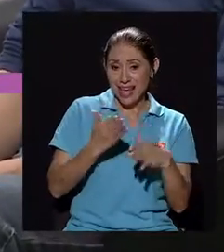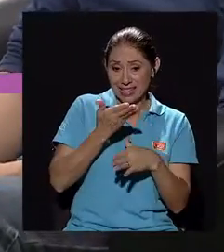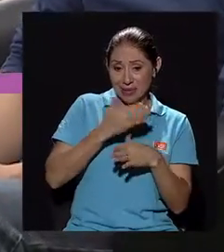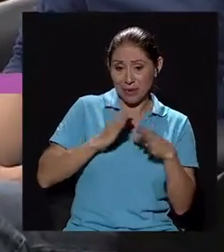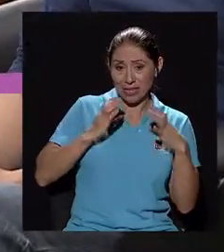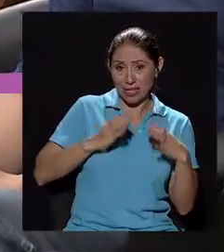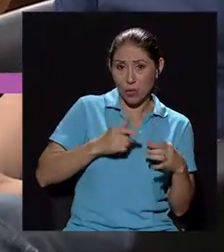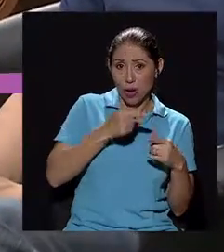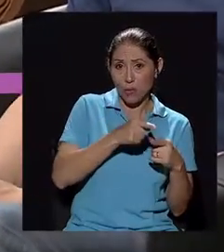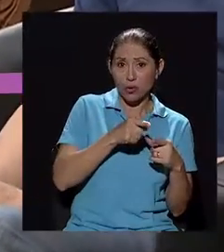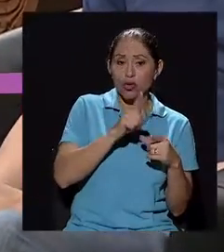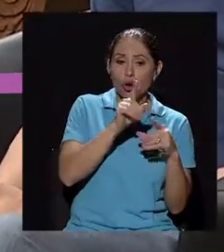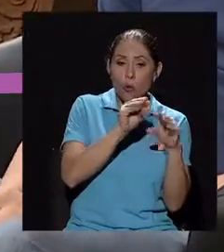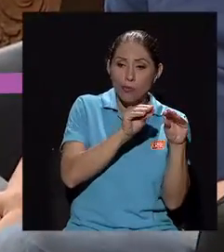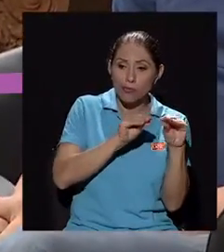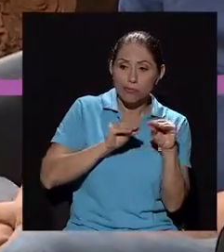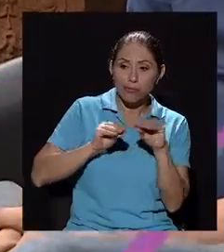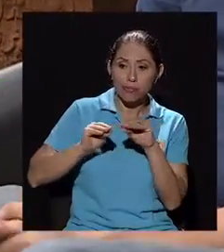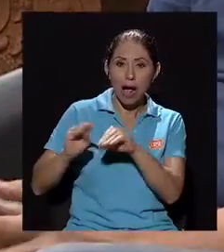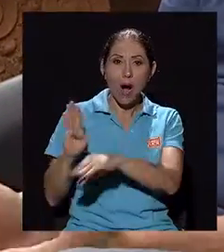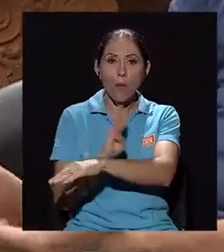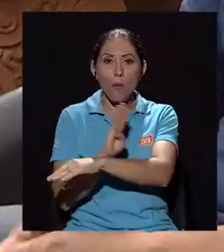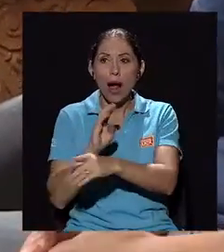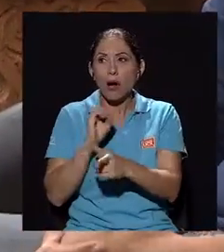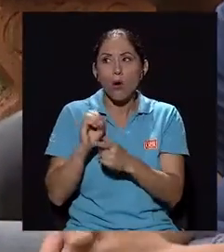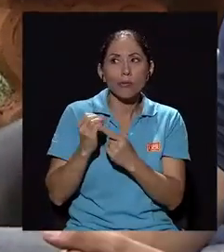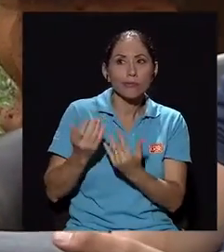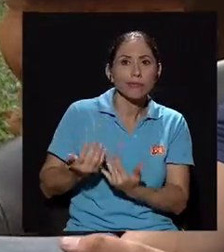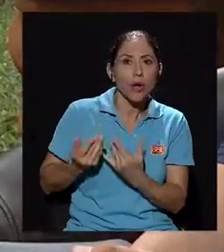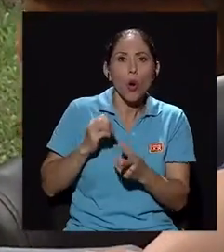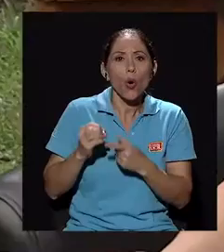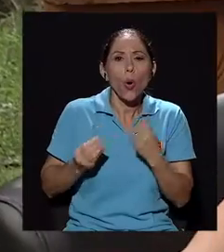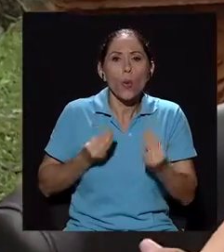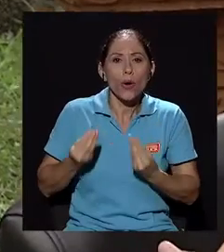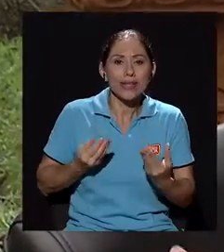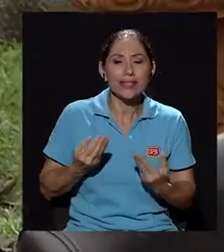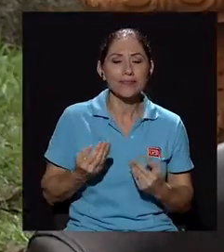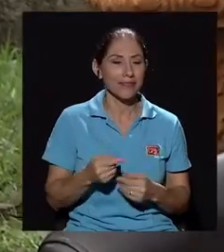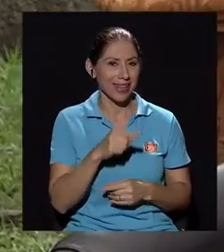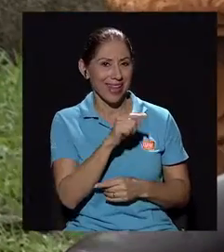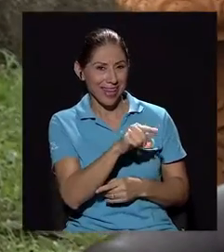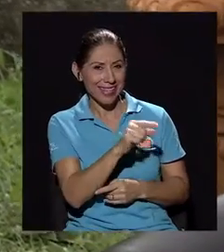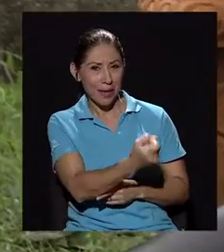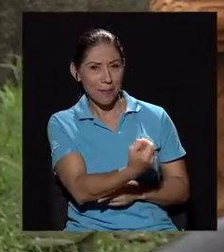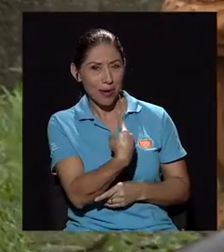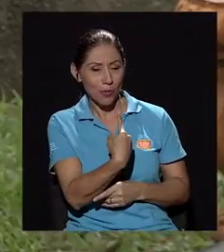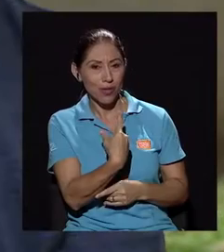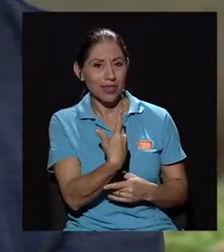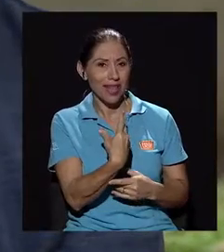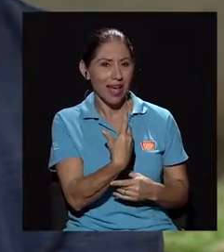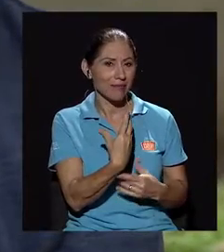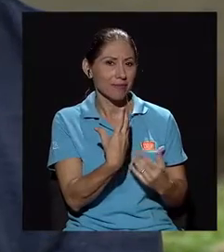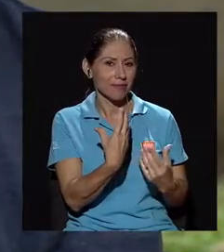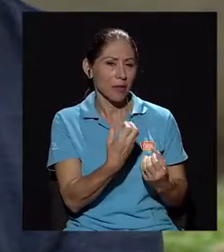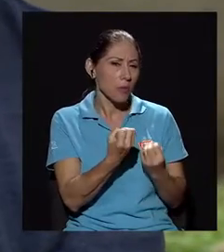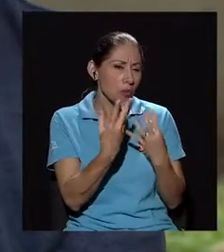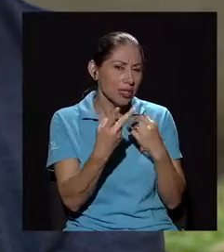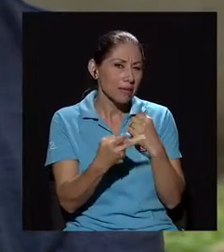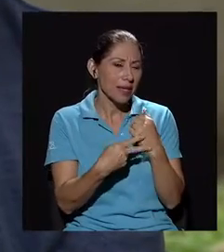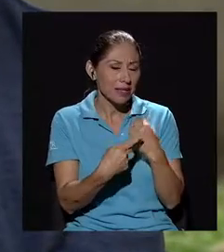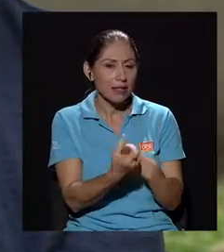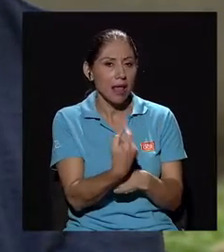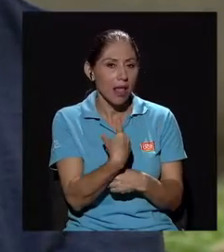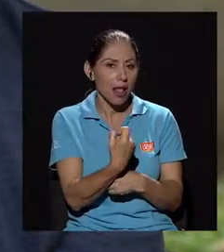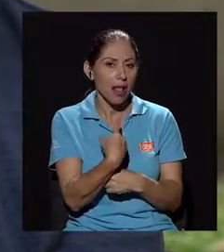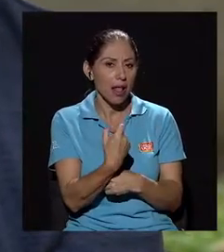a un banco a la espera de que, o cómo es? No, vieras que esa pregunta muchas veces nos las hacen.